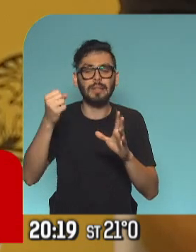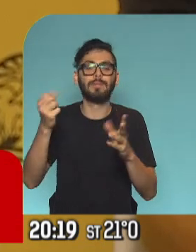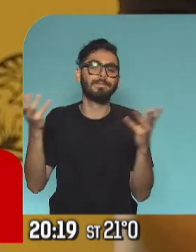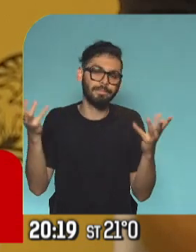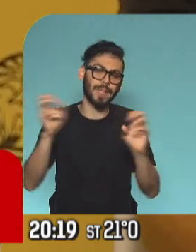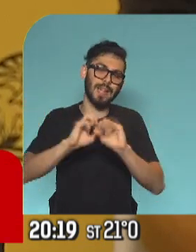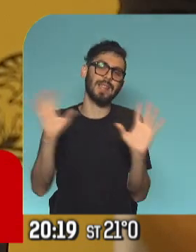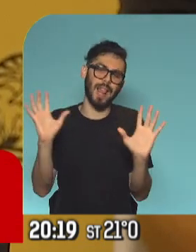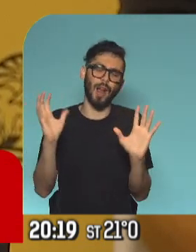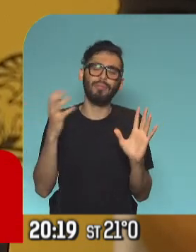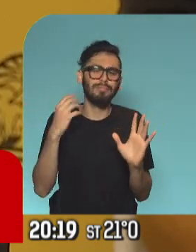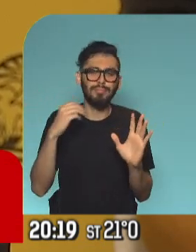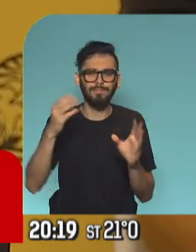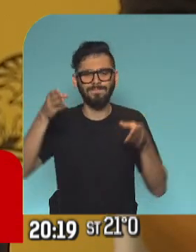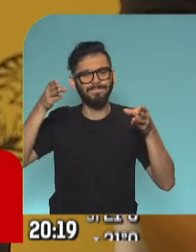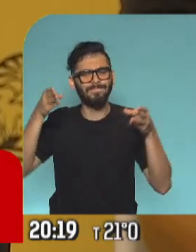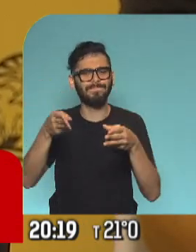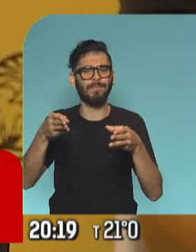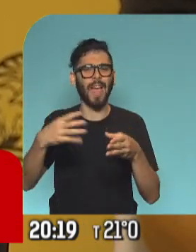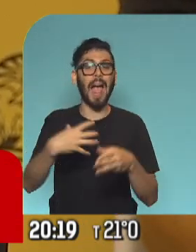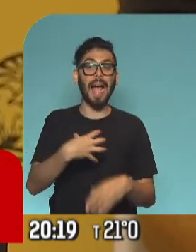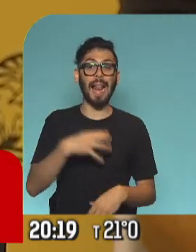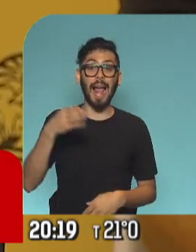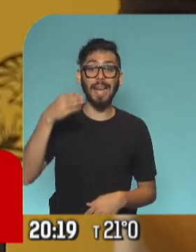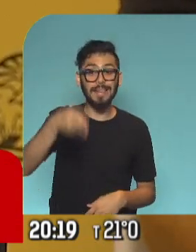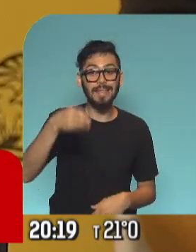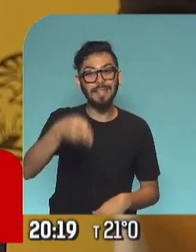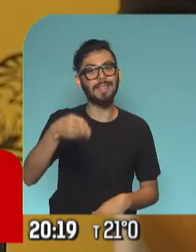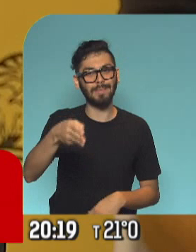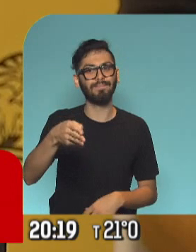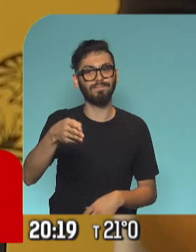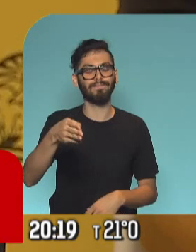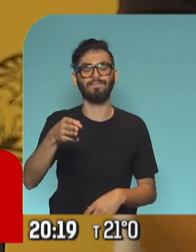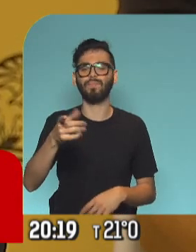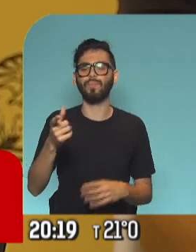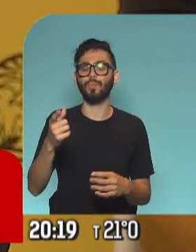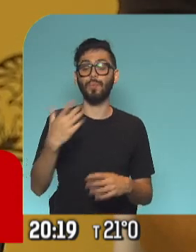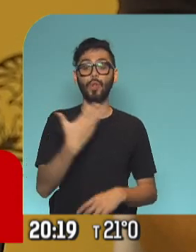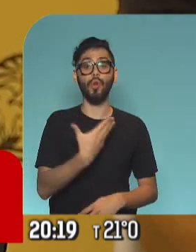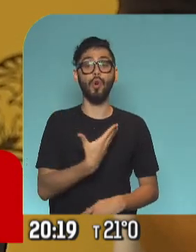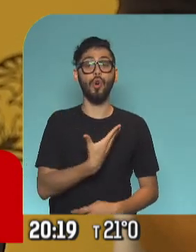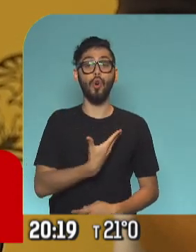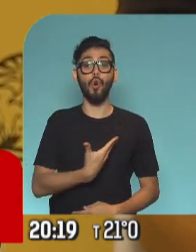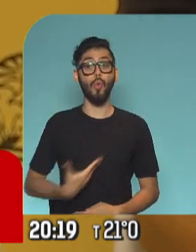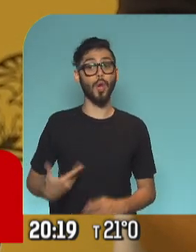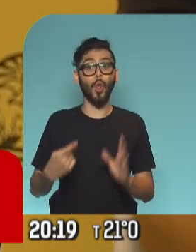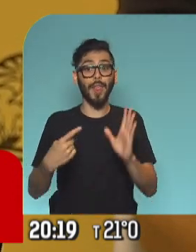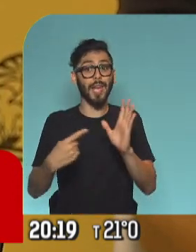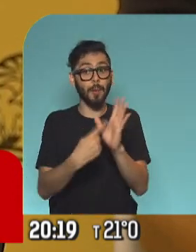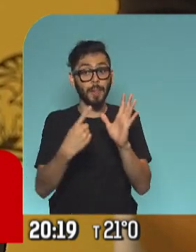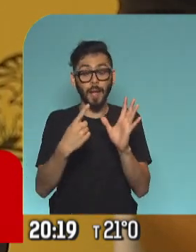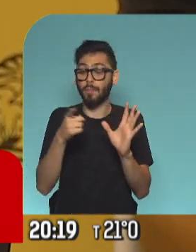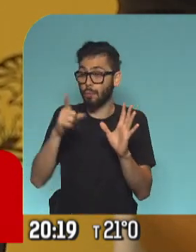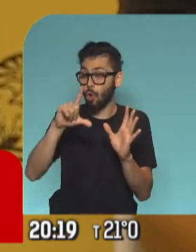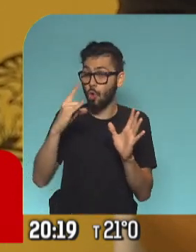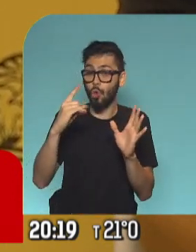iba a poner la lupa en las clases presenciales. La idea del gobierno porteño, Lucía, es